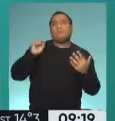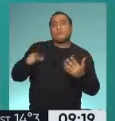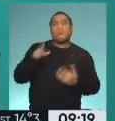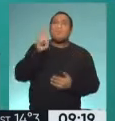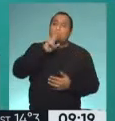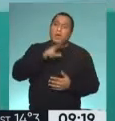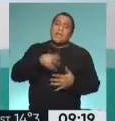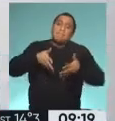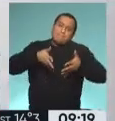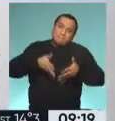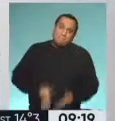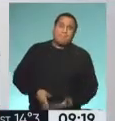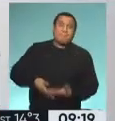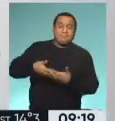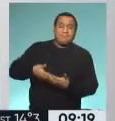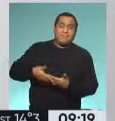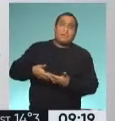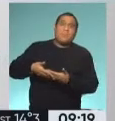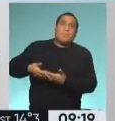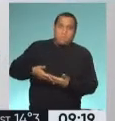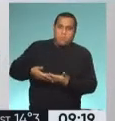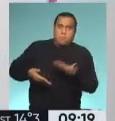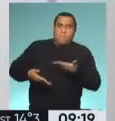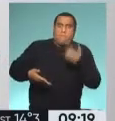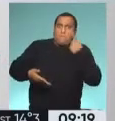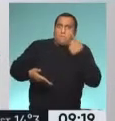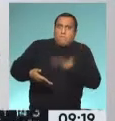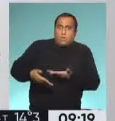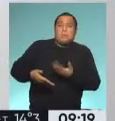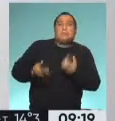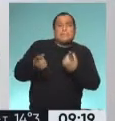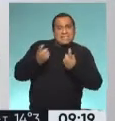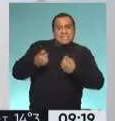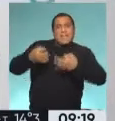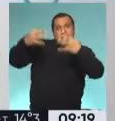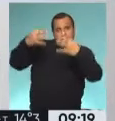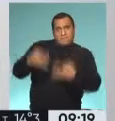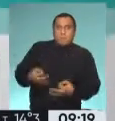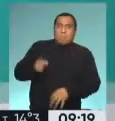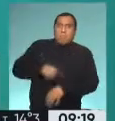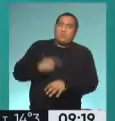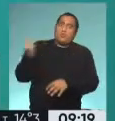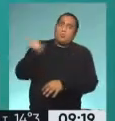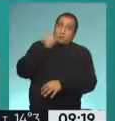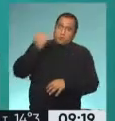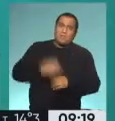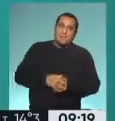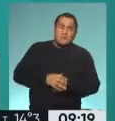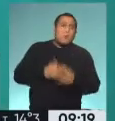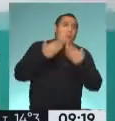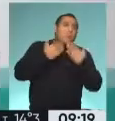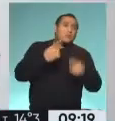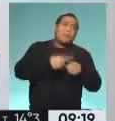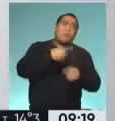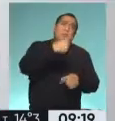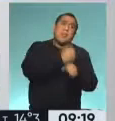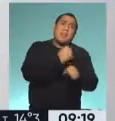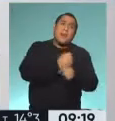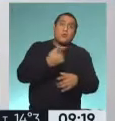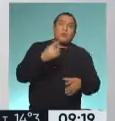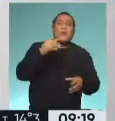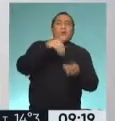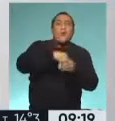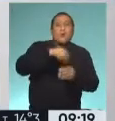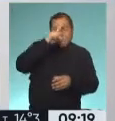va a dar a luz, que va a traer y va a dar vida, por supuesto, y es un momento trascendental. Muchísimas gracias por tu trabajo en el